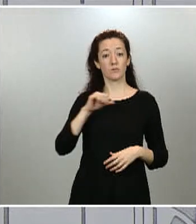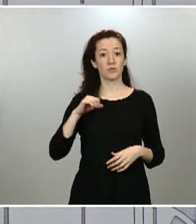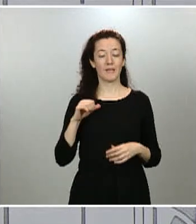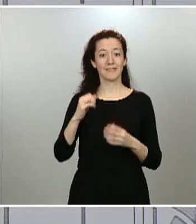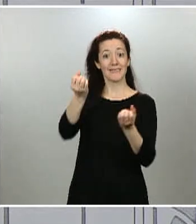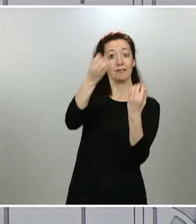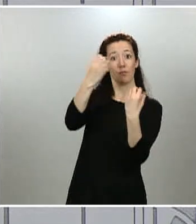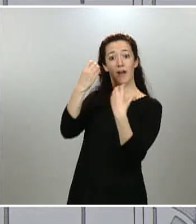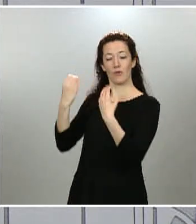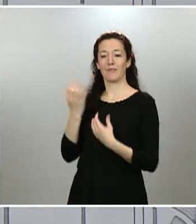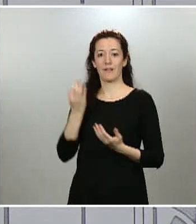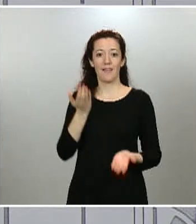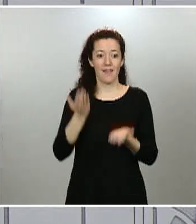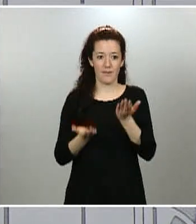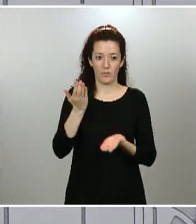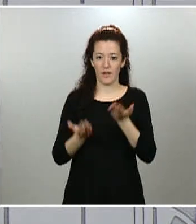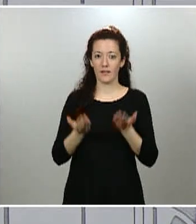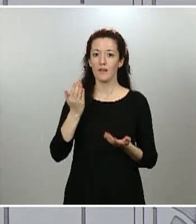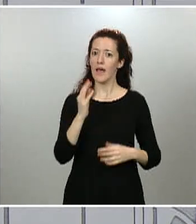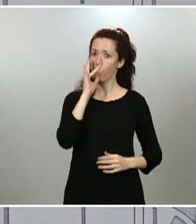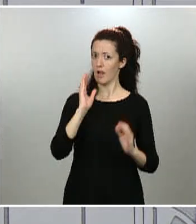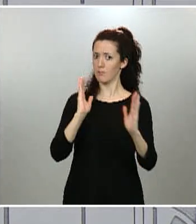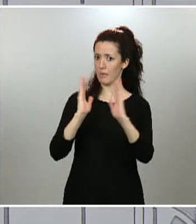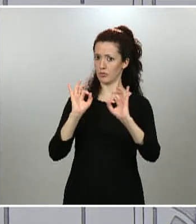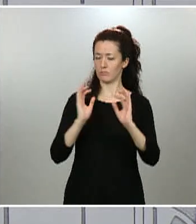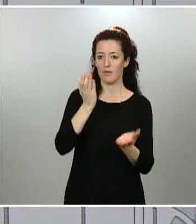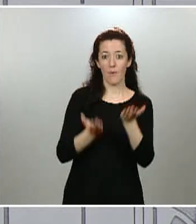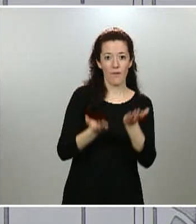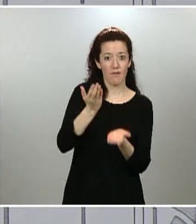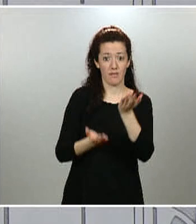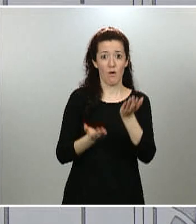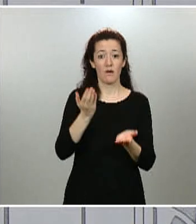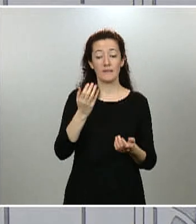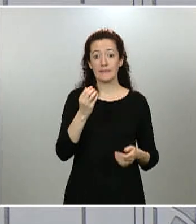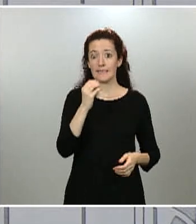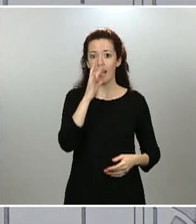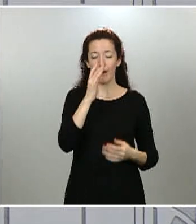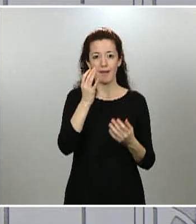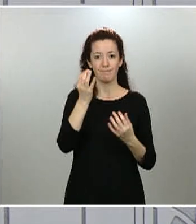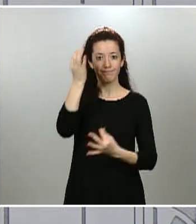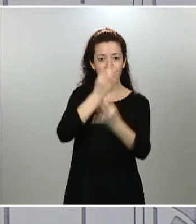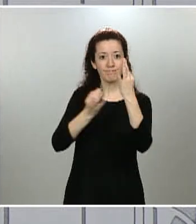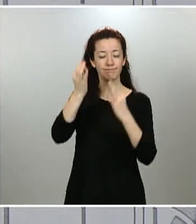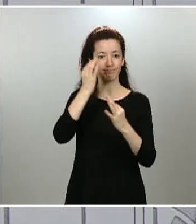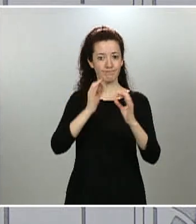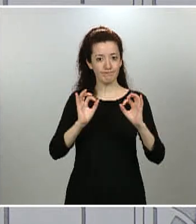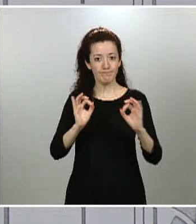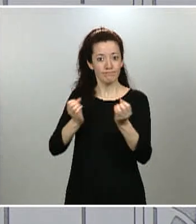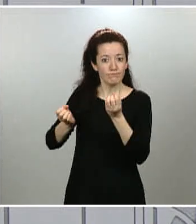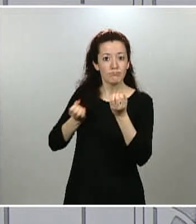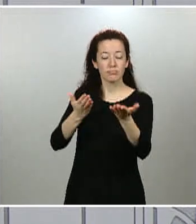proceso de evaluación la de muchas de ellas, por lo tanto no puedo darles todavía una información de cuáles van a pasar o no, pero sí que es